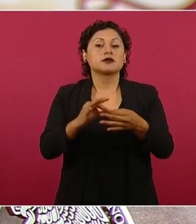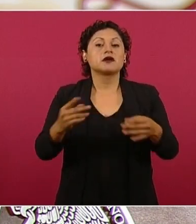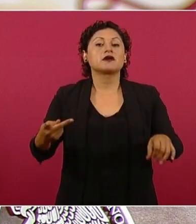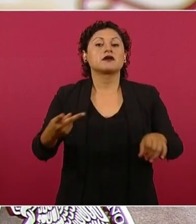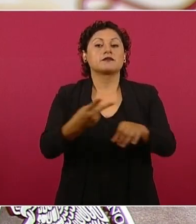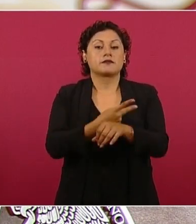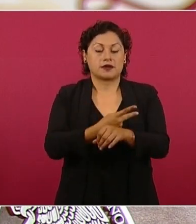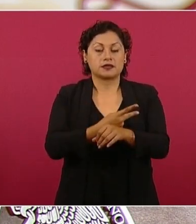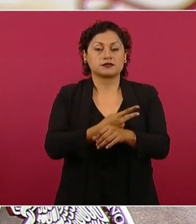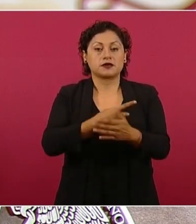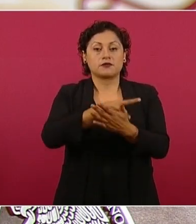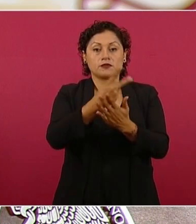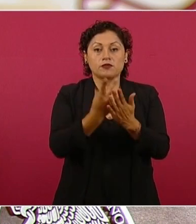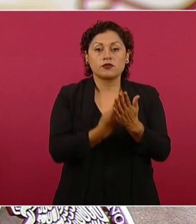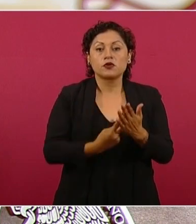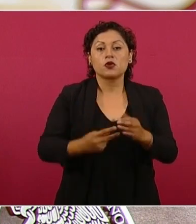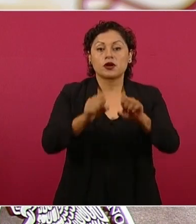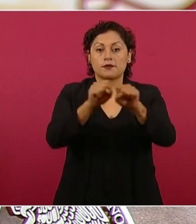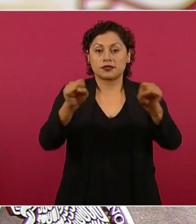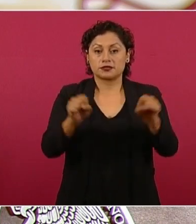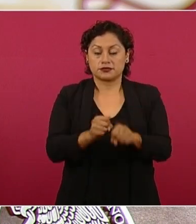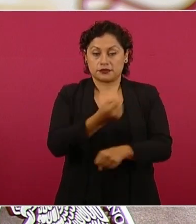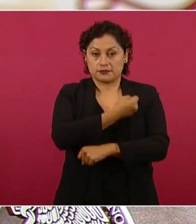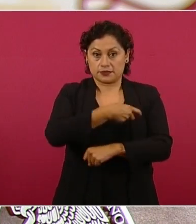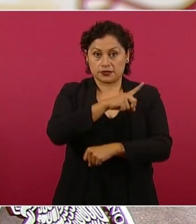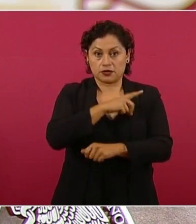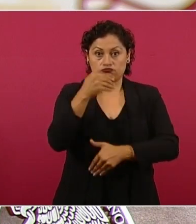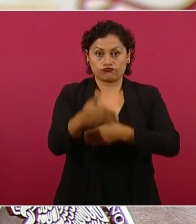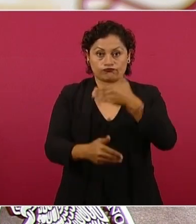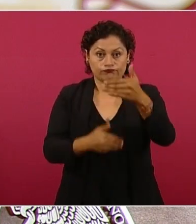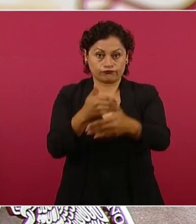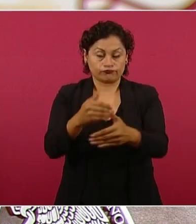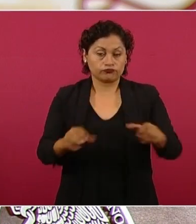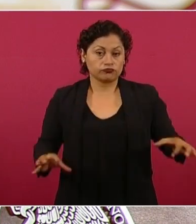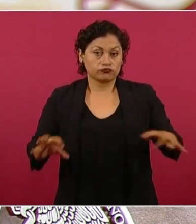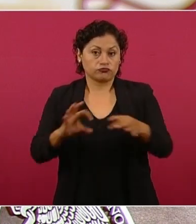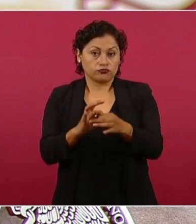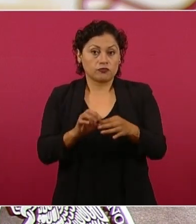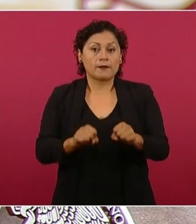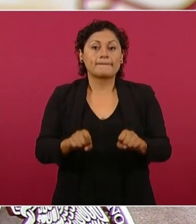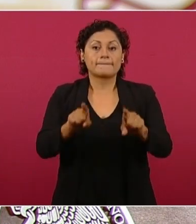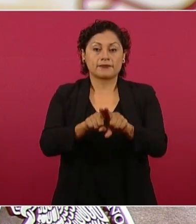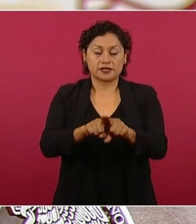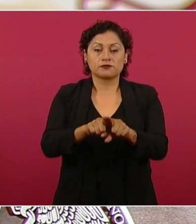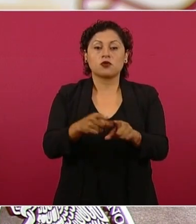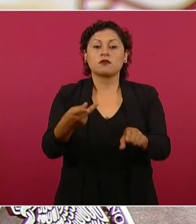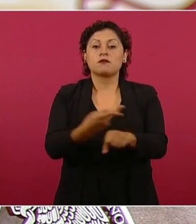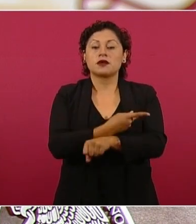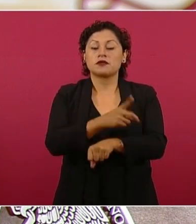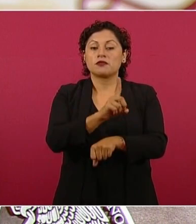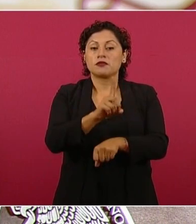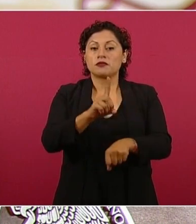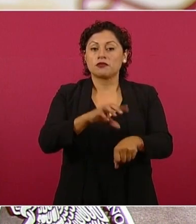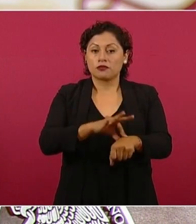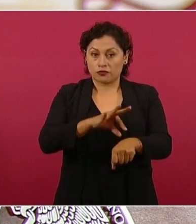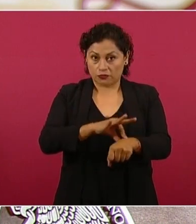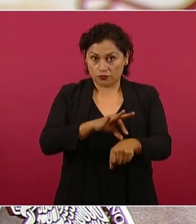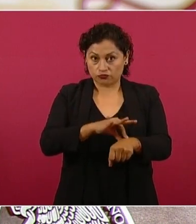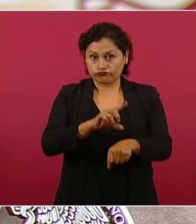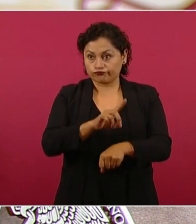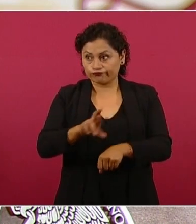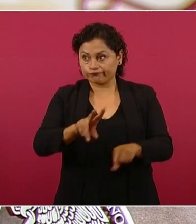del sistema de salud con el seguimiento de la Jornada Nacional de Reclutamiento y Contratación de